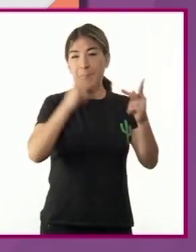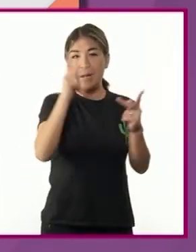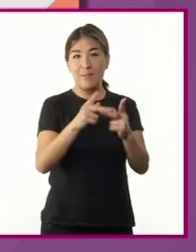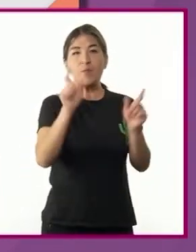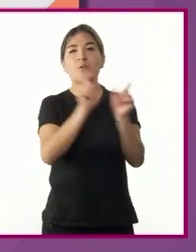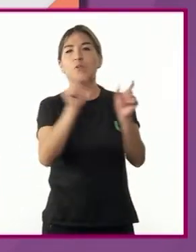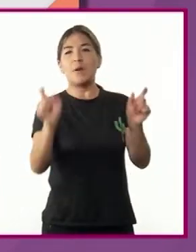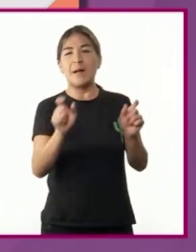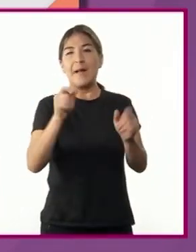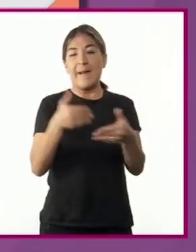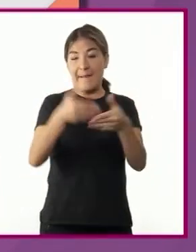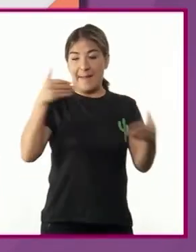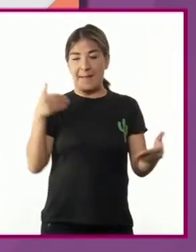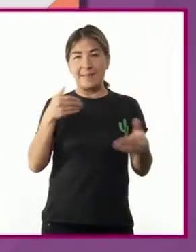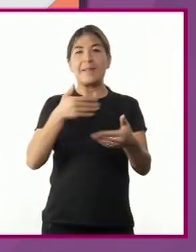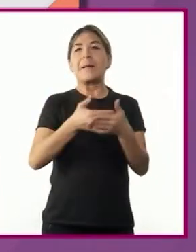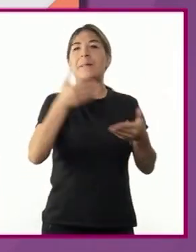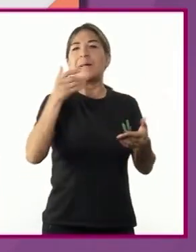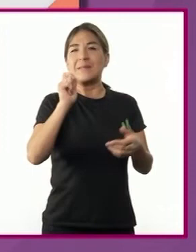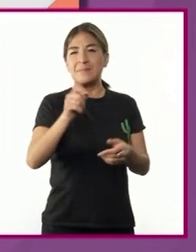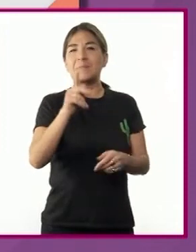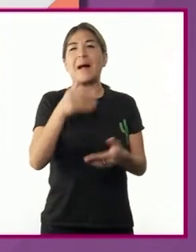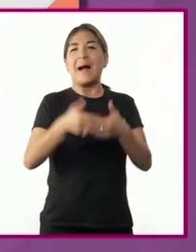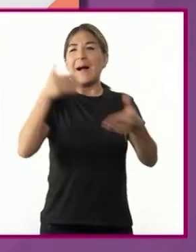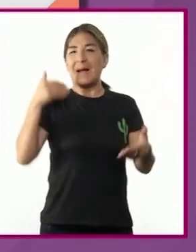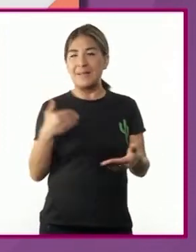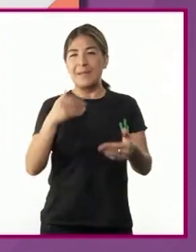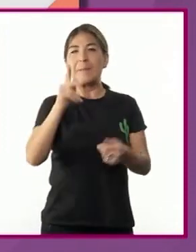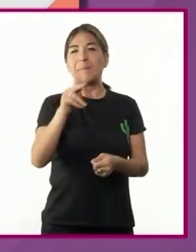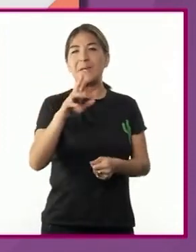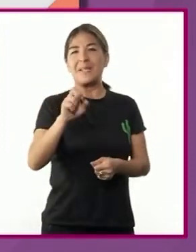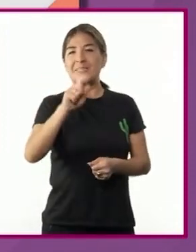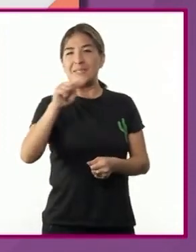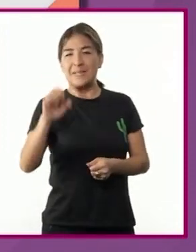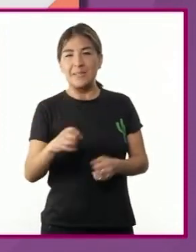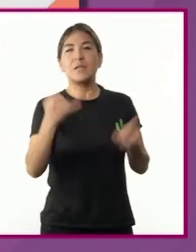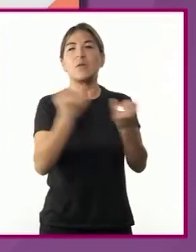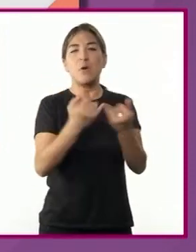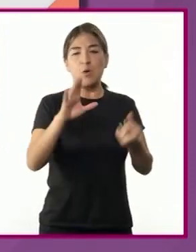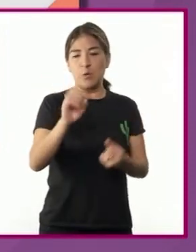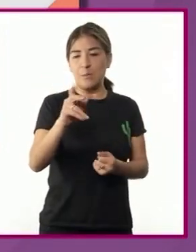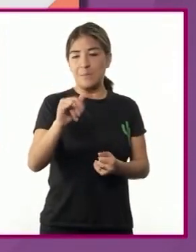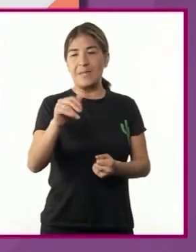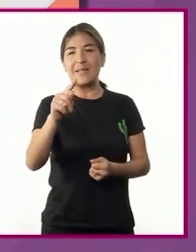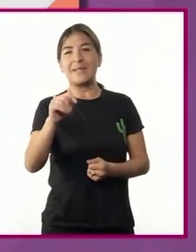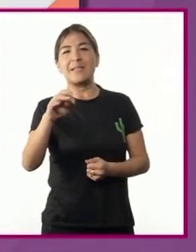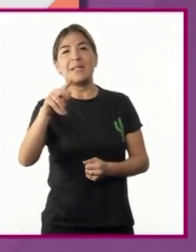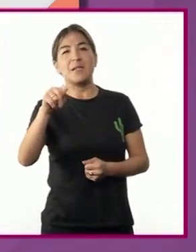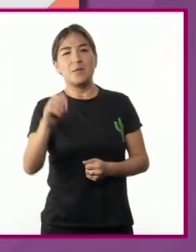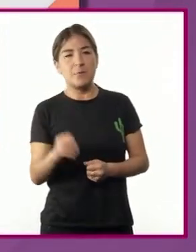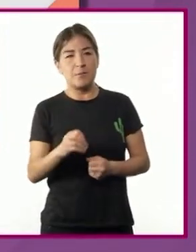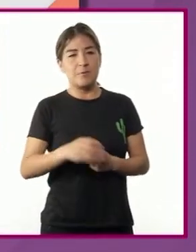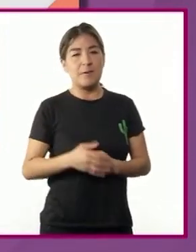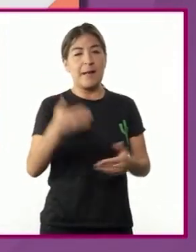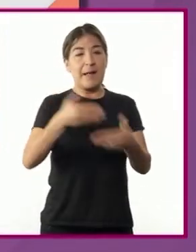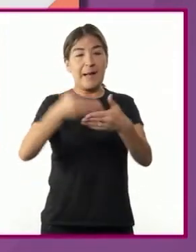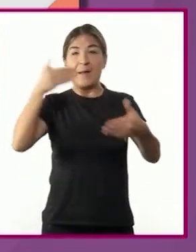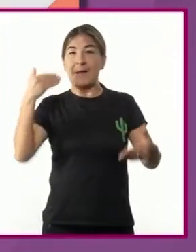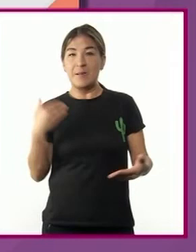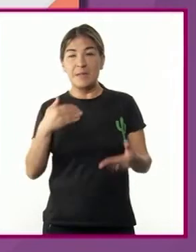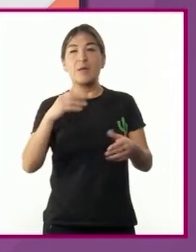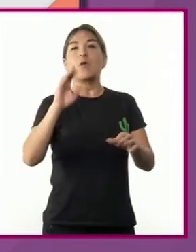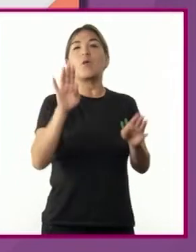compuesto o antepresente, el pretérito pluscuamperfecto o antecopretérito, el pretérito anterior